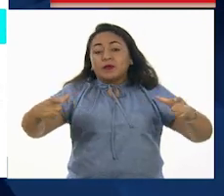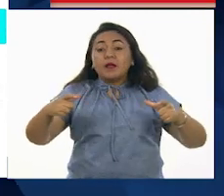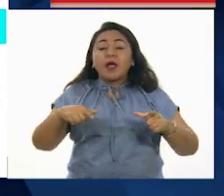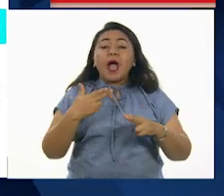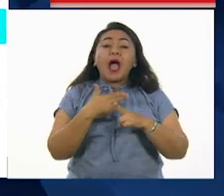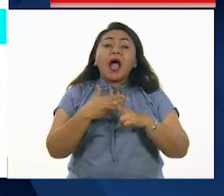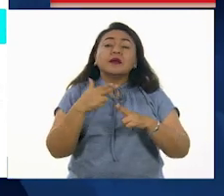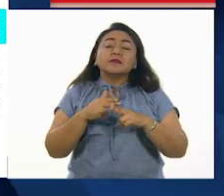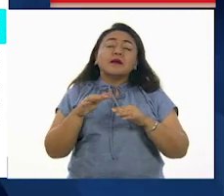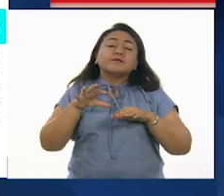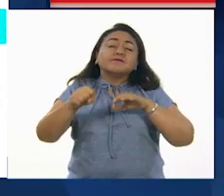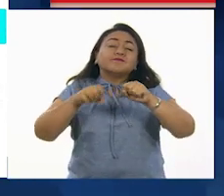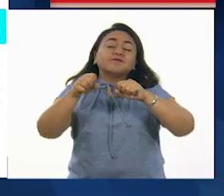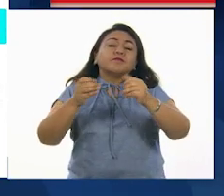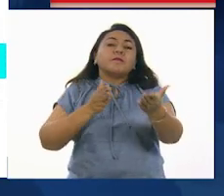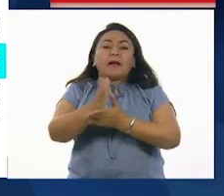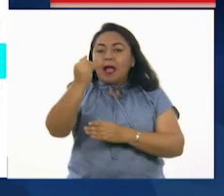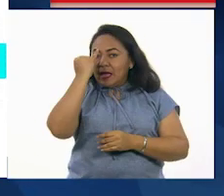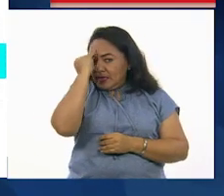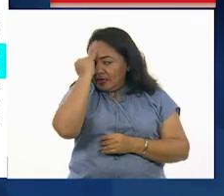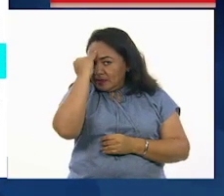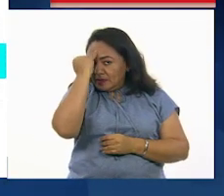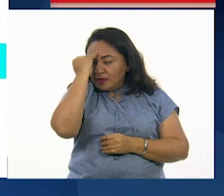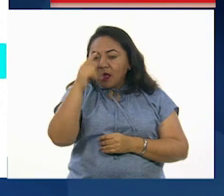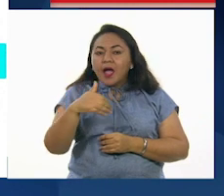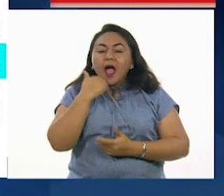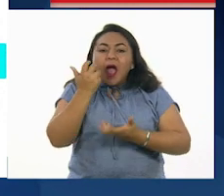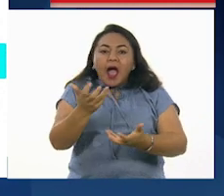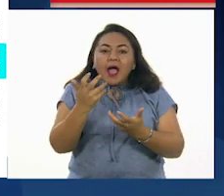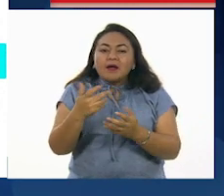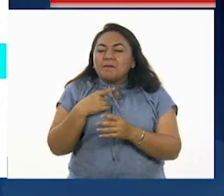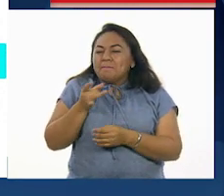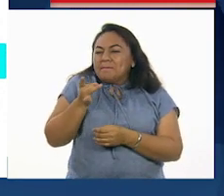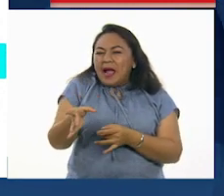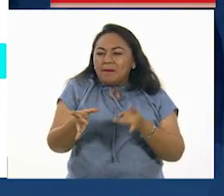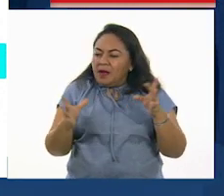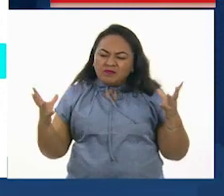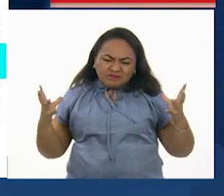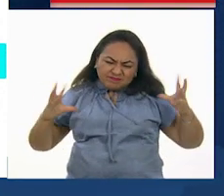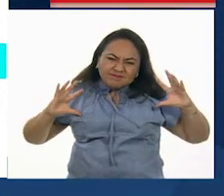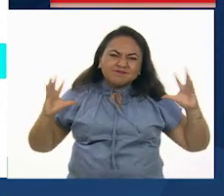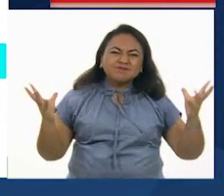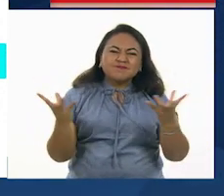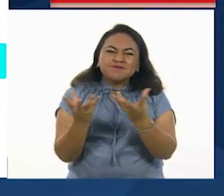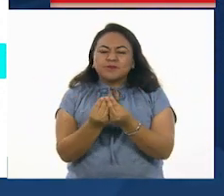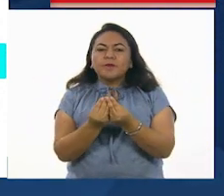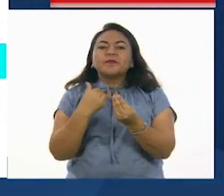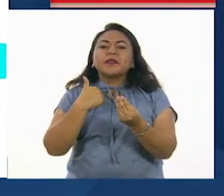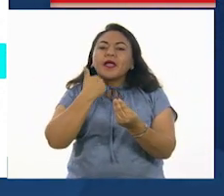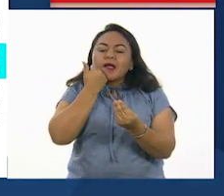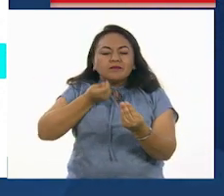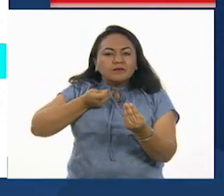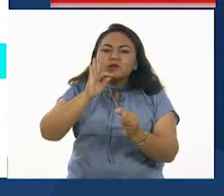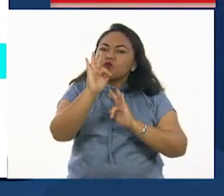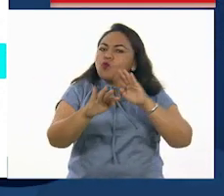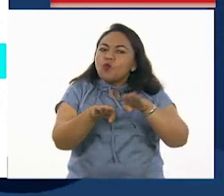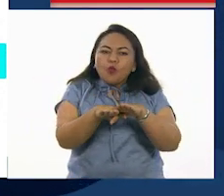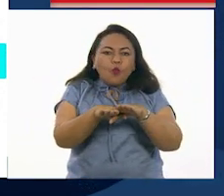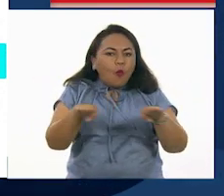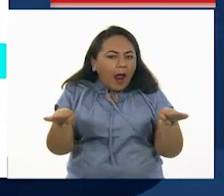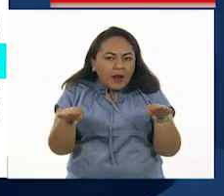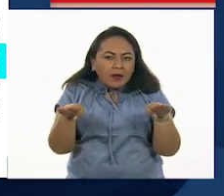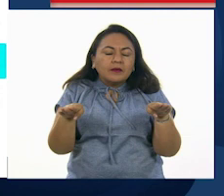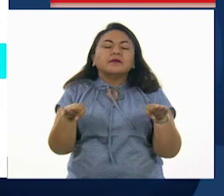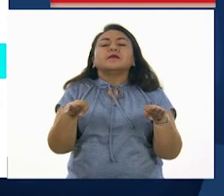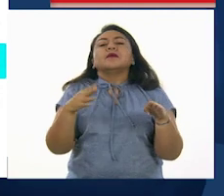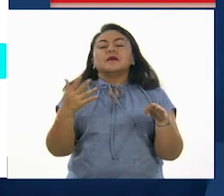hasta la actual India. Llevado por el deseo de unir a vencedores y vencidos, intentó dar a todos el mismo trato y, para